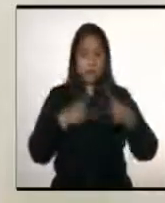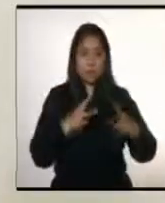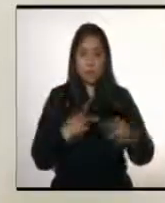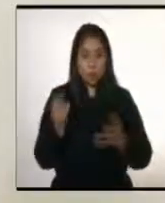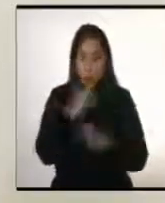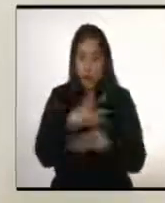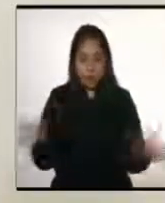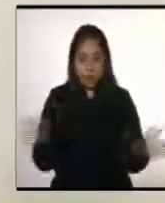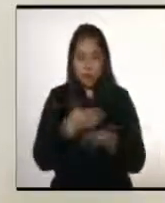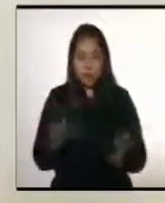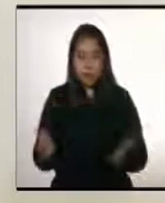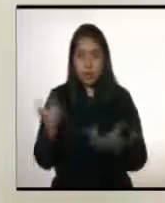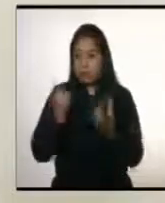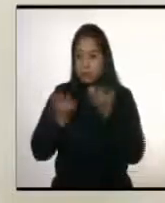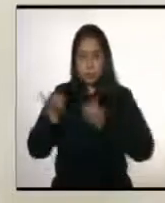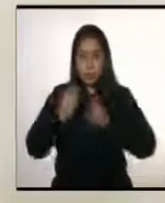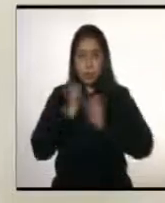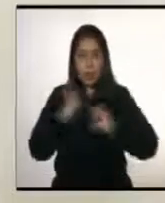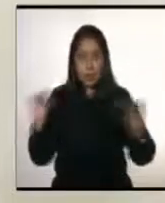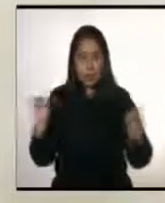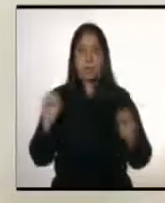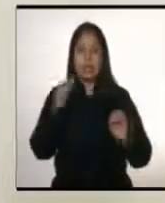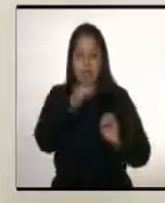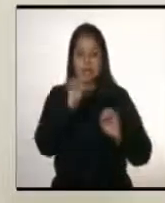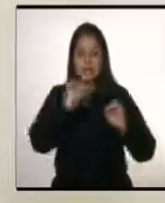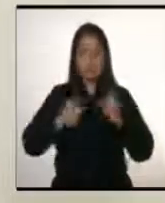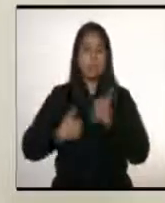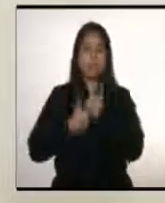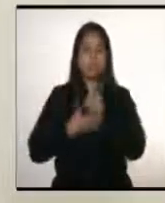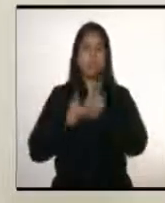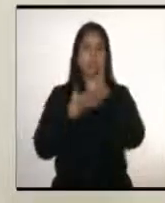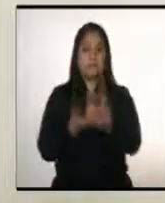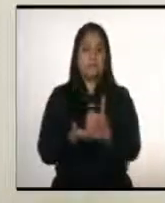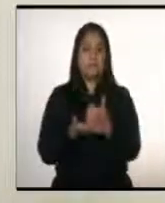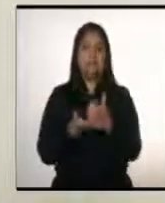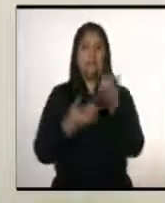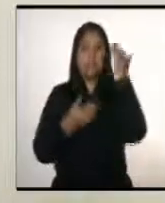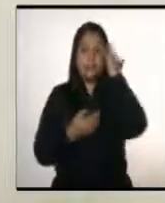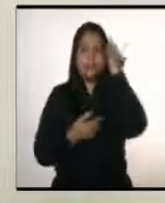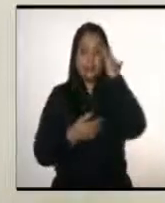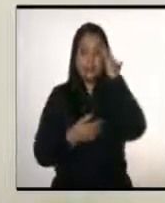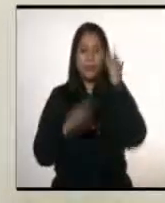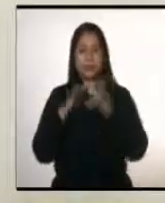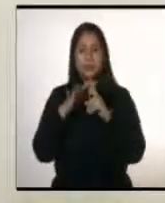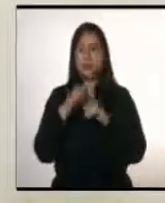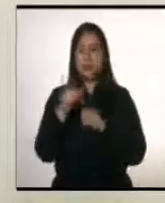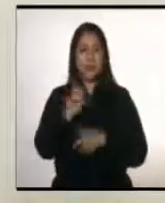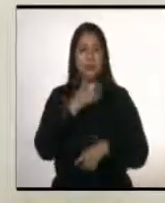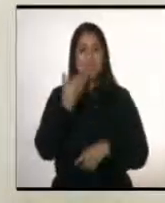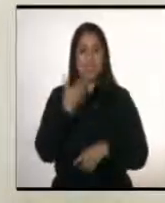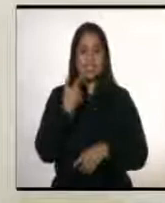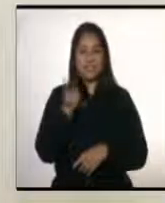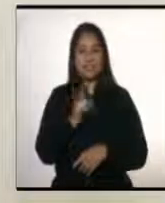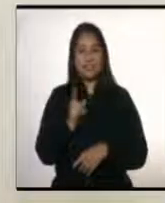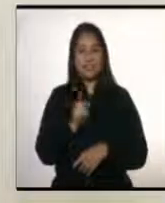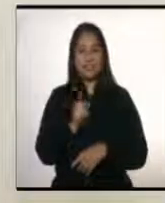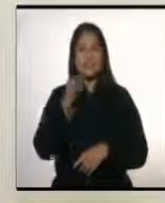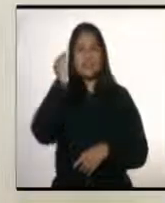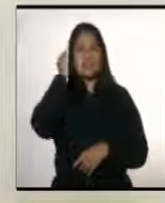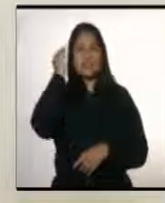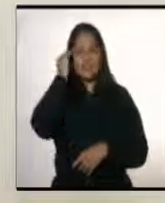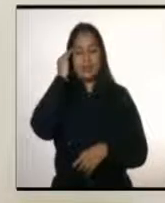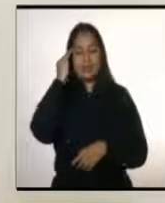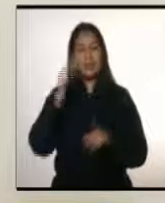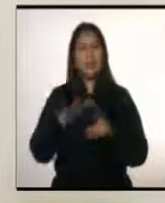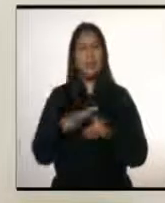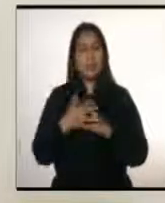y generar sus ingresos. Sabemos nosotros que la situación no es fácil. Sabemos nosotros que la situación